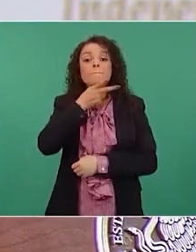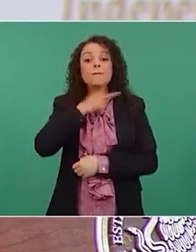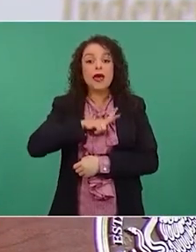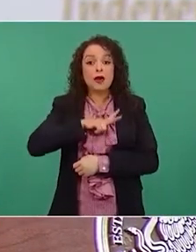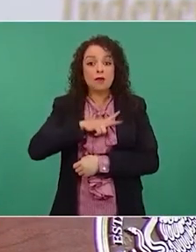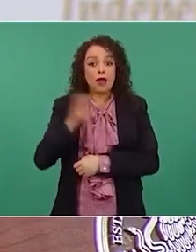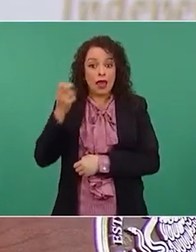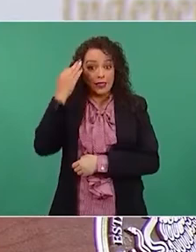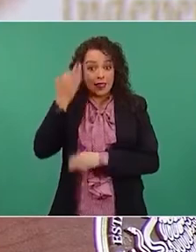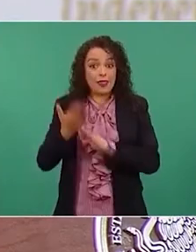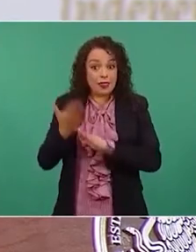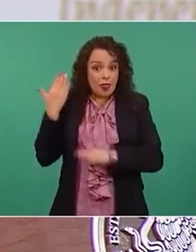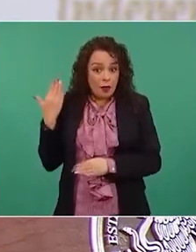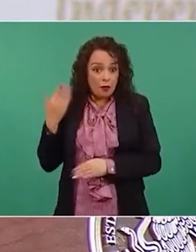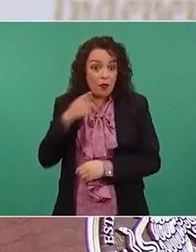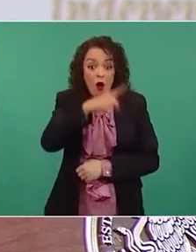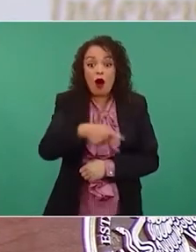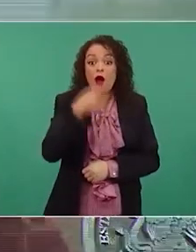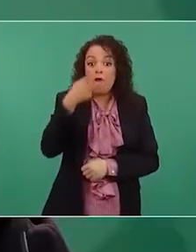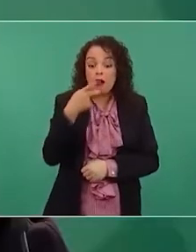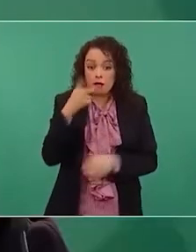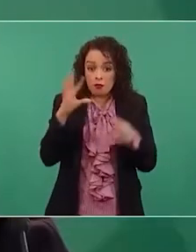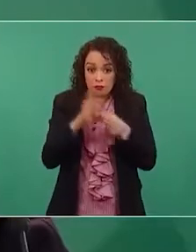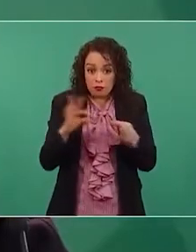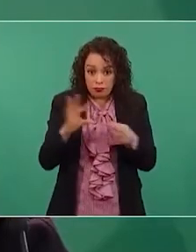o eso es lo que él declaró,